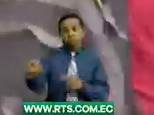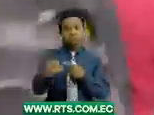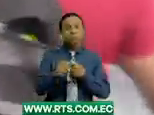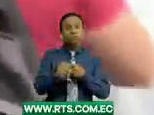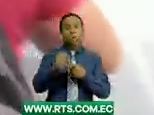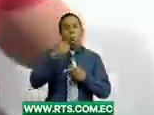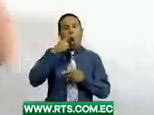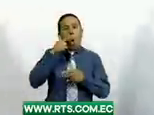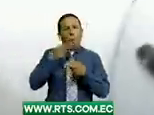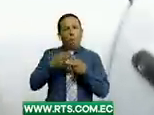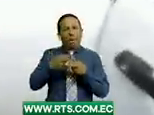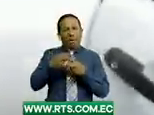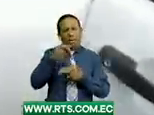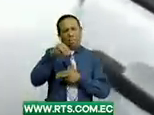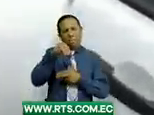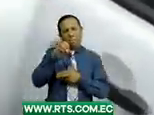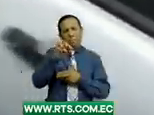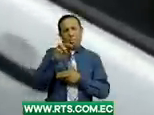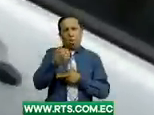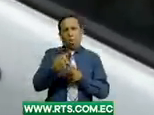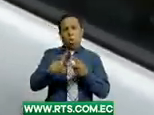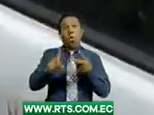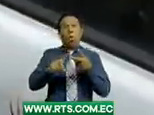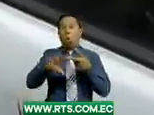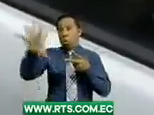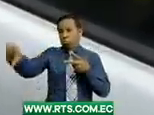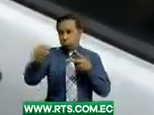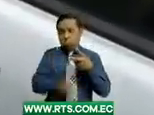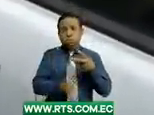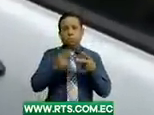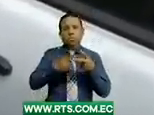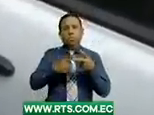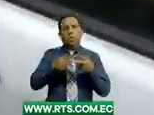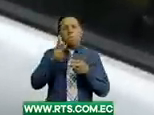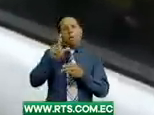El Mono y cuadras más adelante a alias Pajarito.